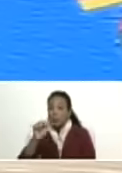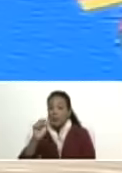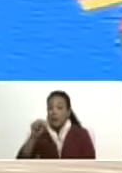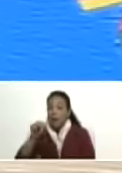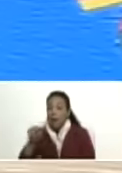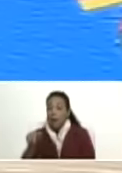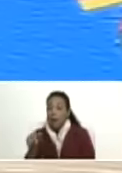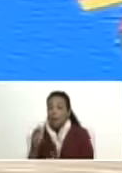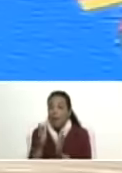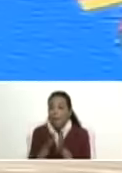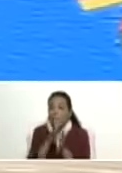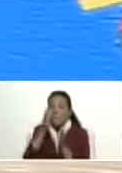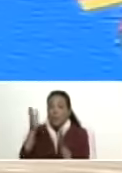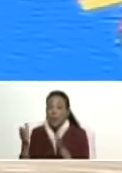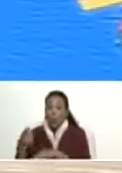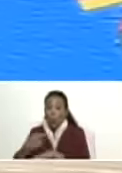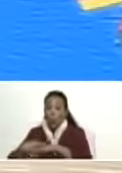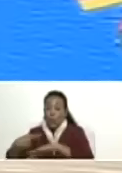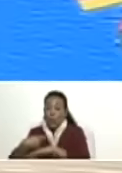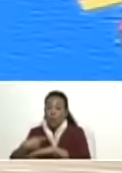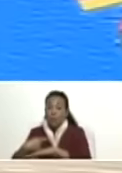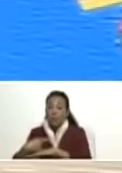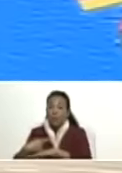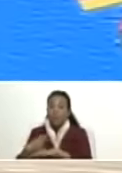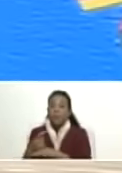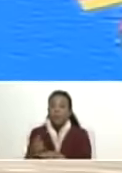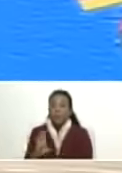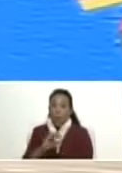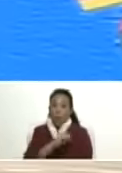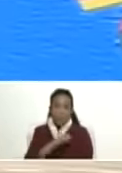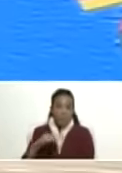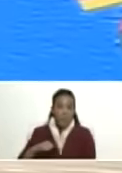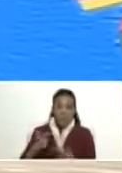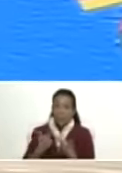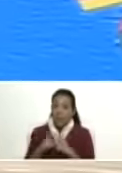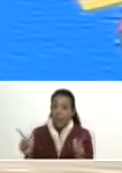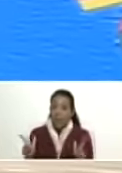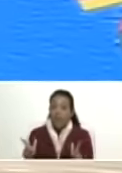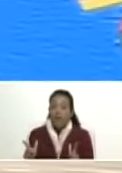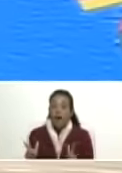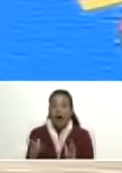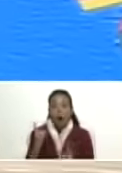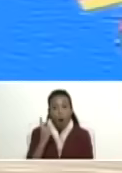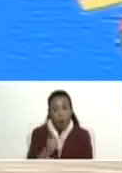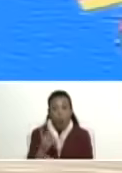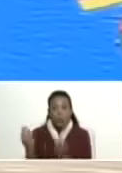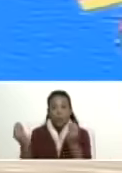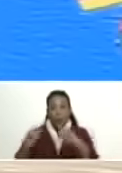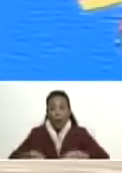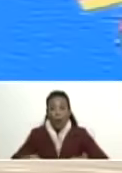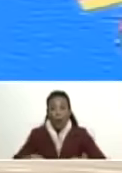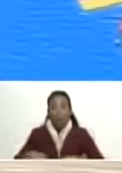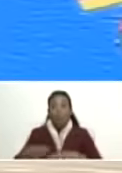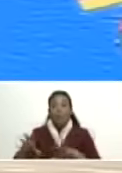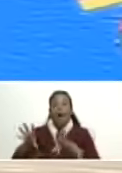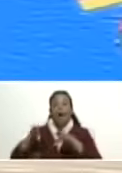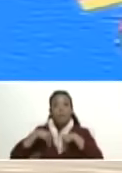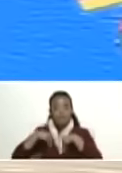pasa a ser gobierno colonial a gobierno autónomo y está obligado por el Acuerdo de Ginebra.